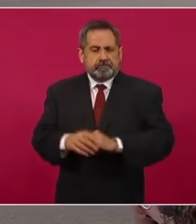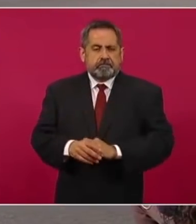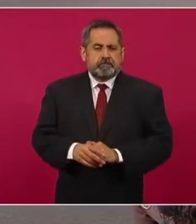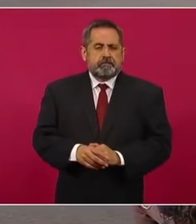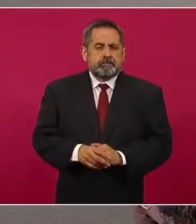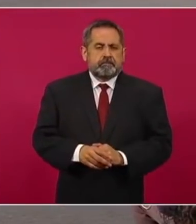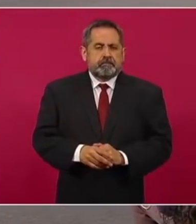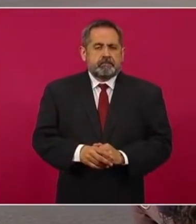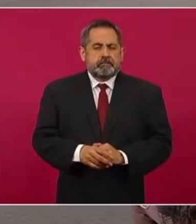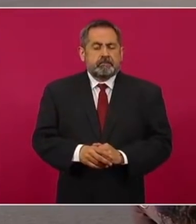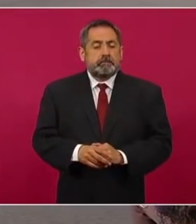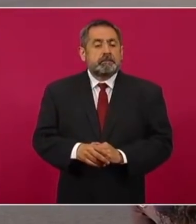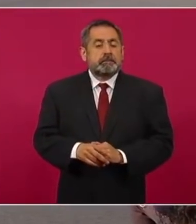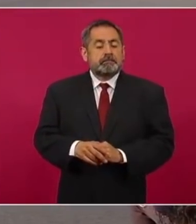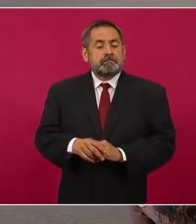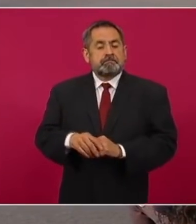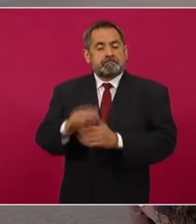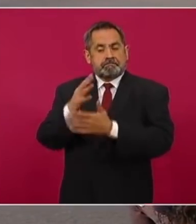nada se logra,